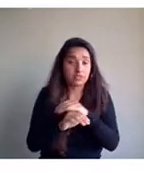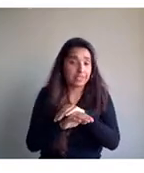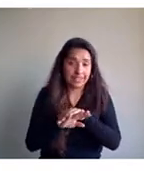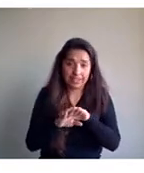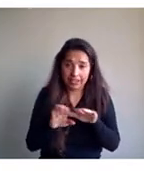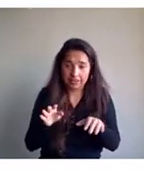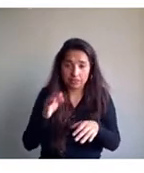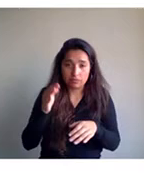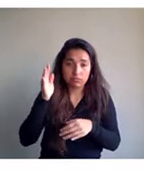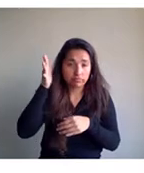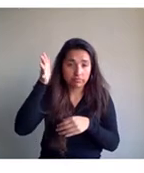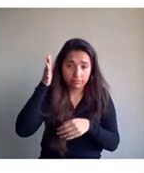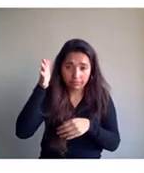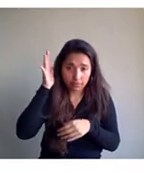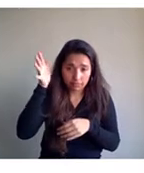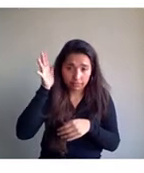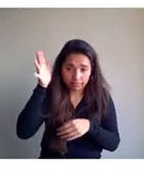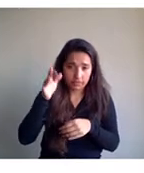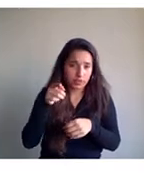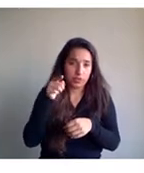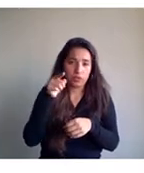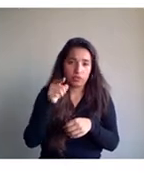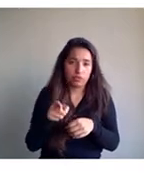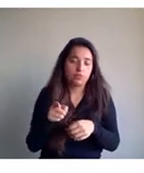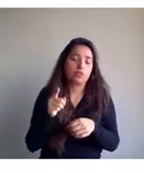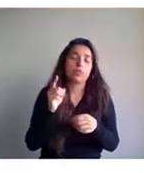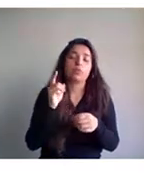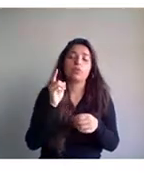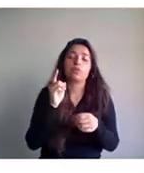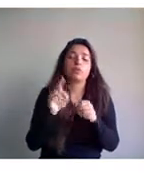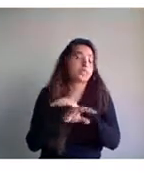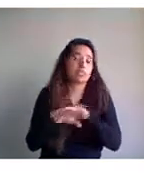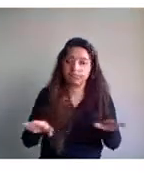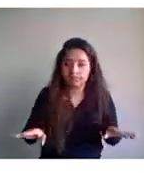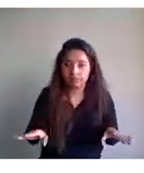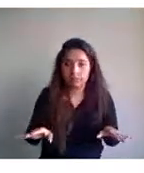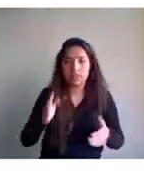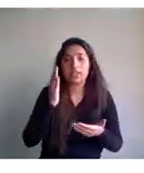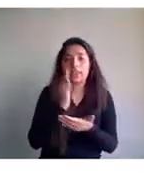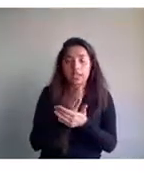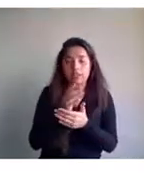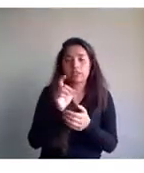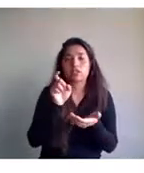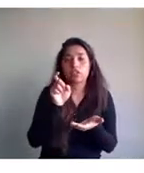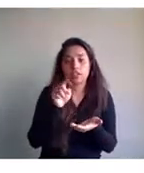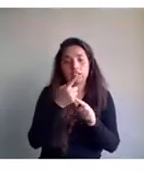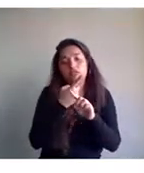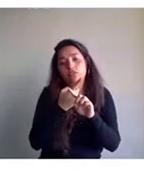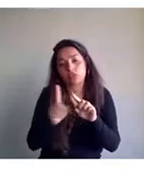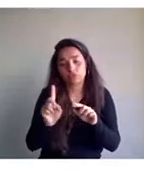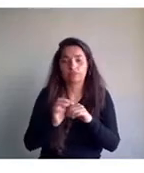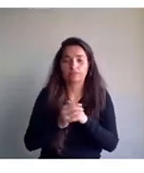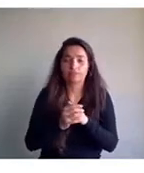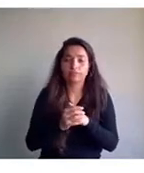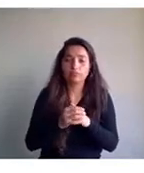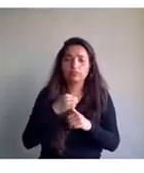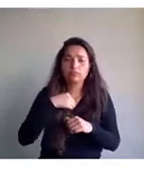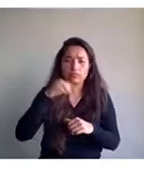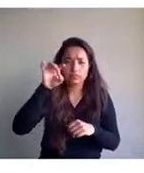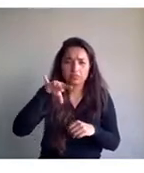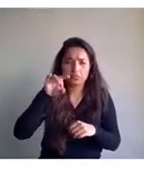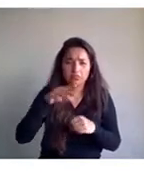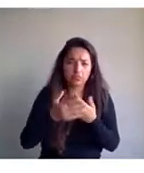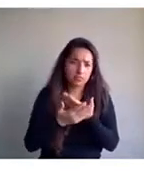que se tienen que desconectar de ese link para conectarse al siguiente bueno sé que estamos teniendo un poquito como